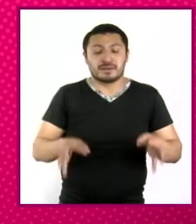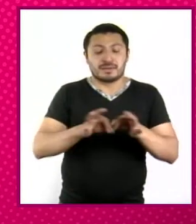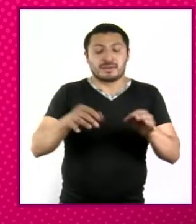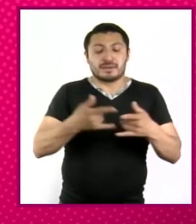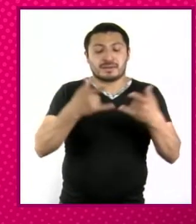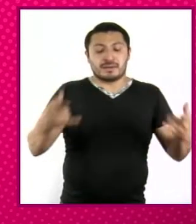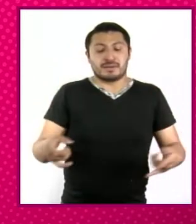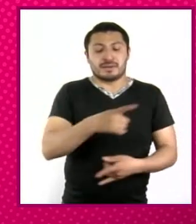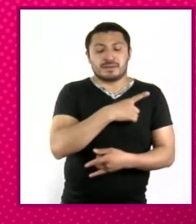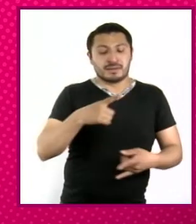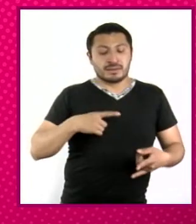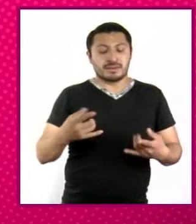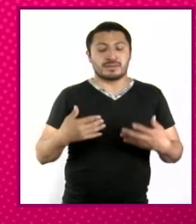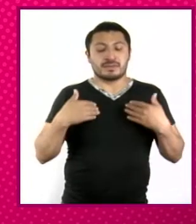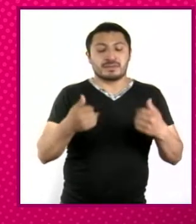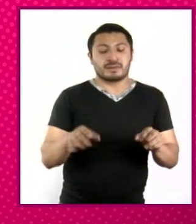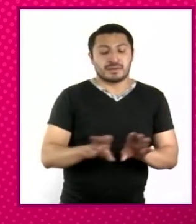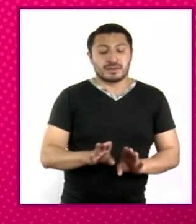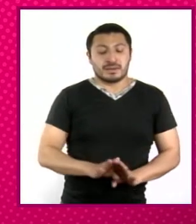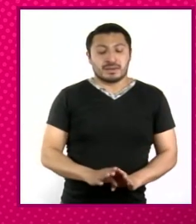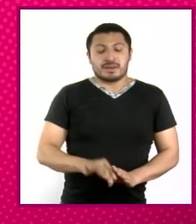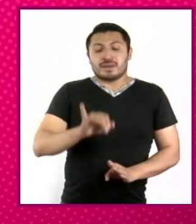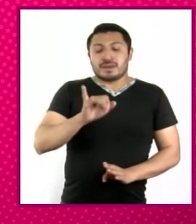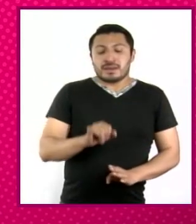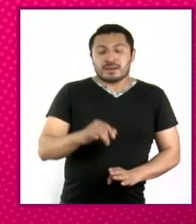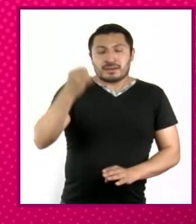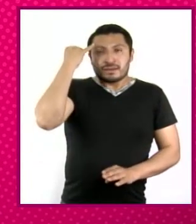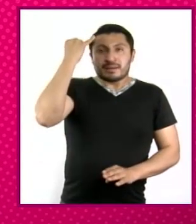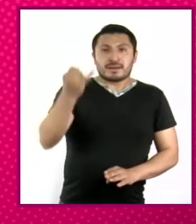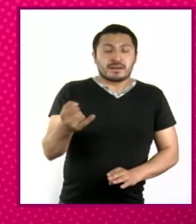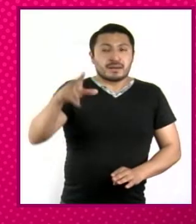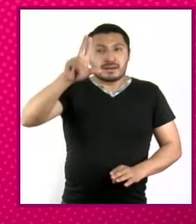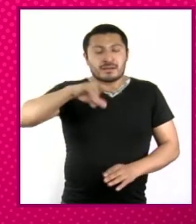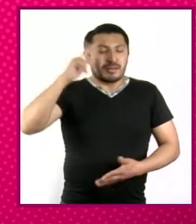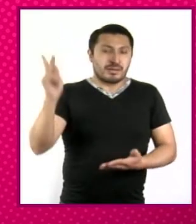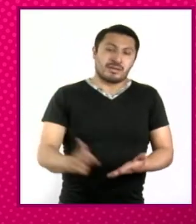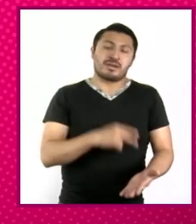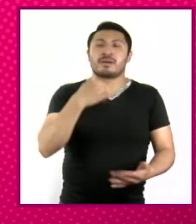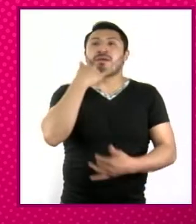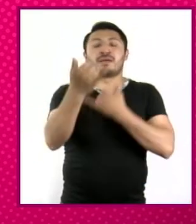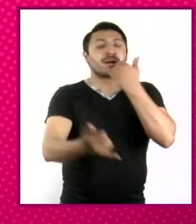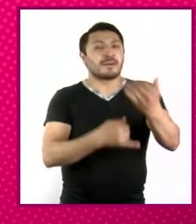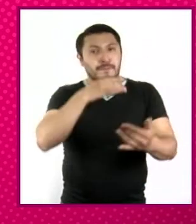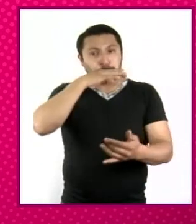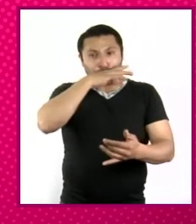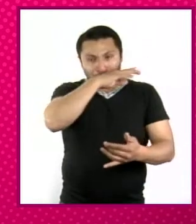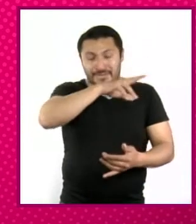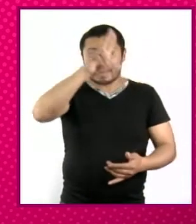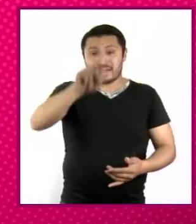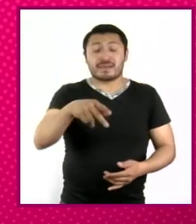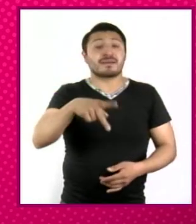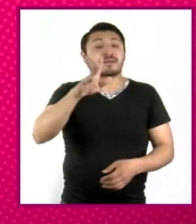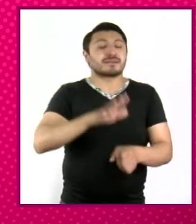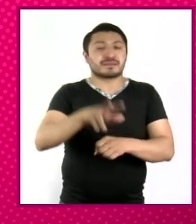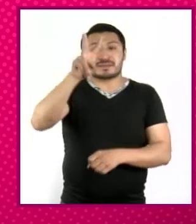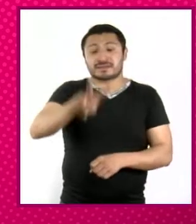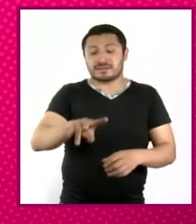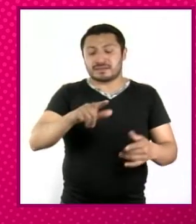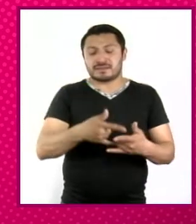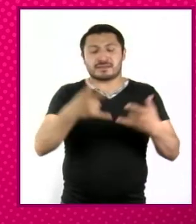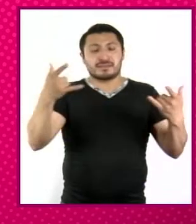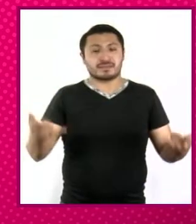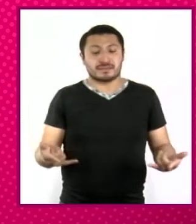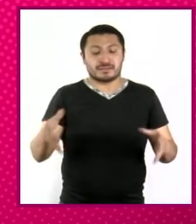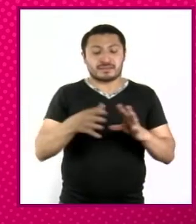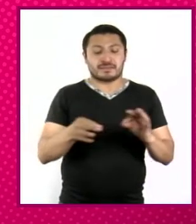historia debe comprenderse, sí, por esta idea de no repetir los errores, pero en realidad porque la historia nos explica